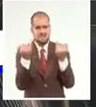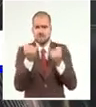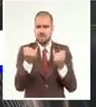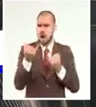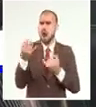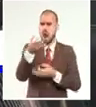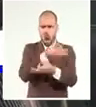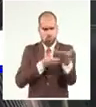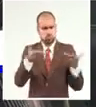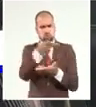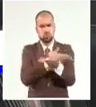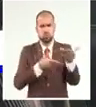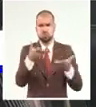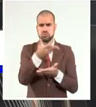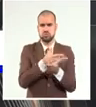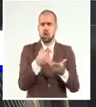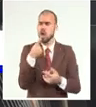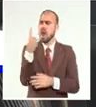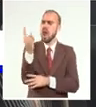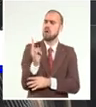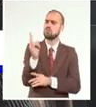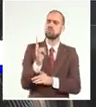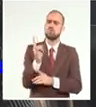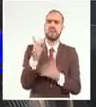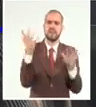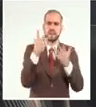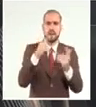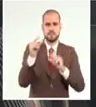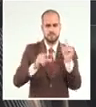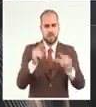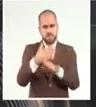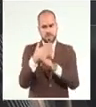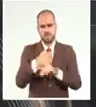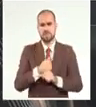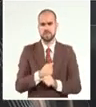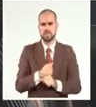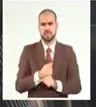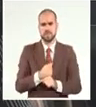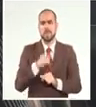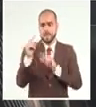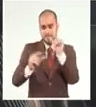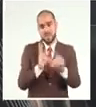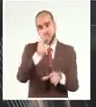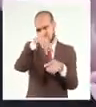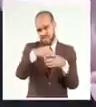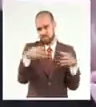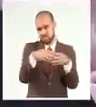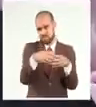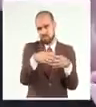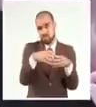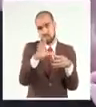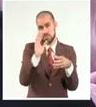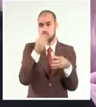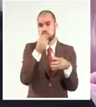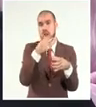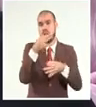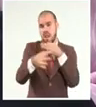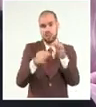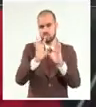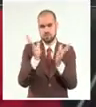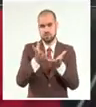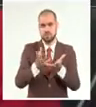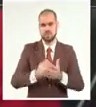tenía haciéndole grabaciones a los Malagones, a Leandro, a algunos de los compañeros más jóvenes que podían hablar. Y también